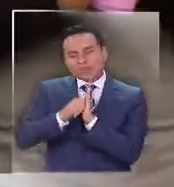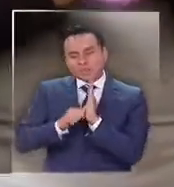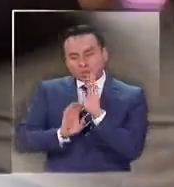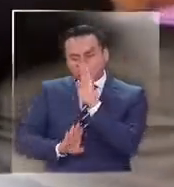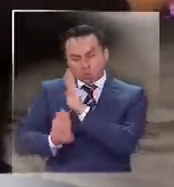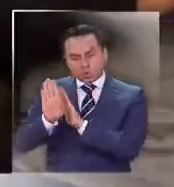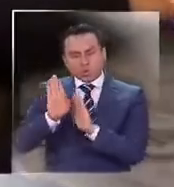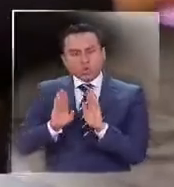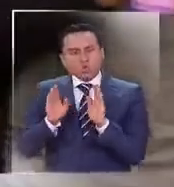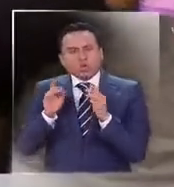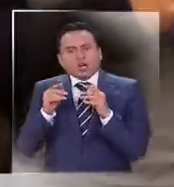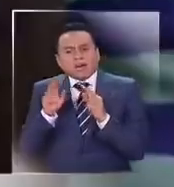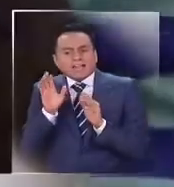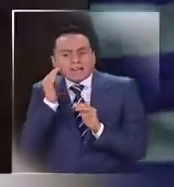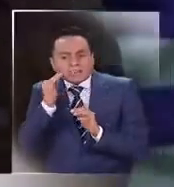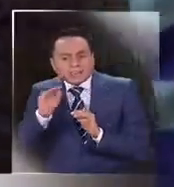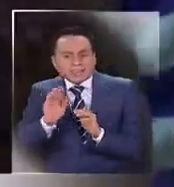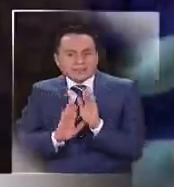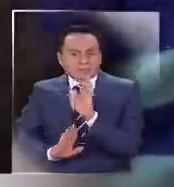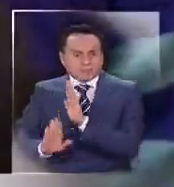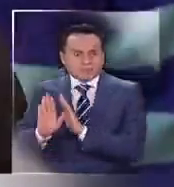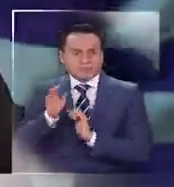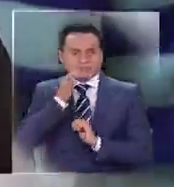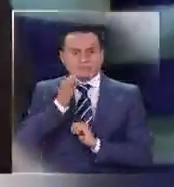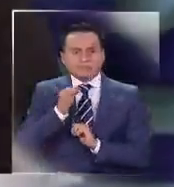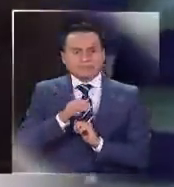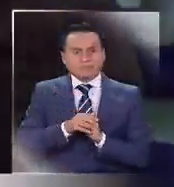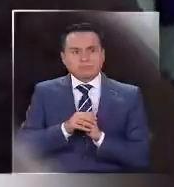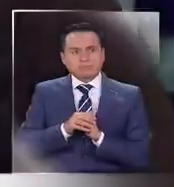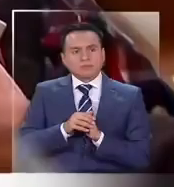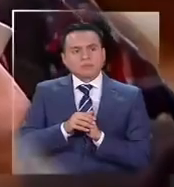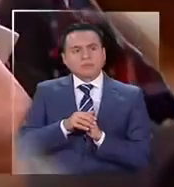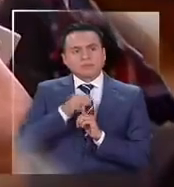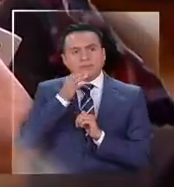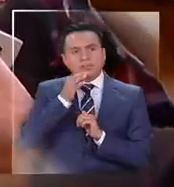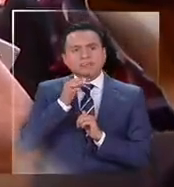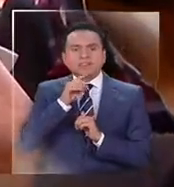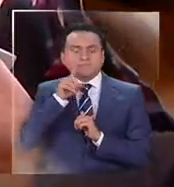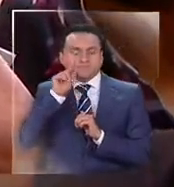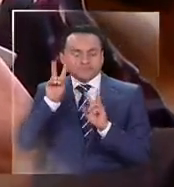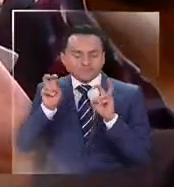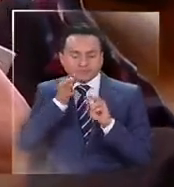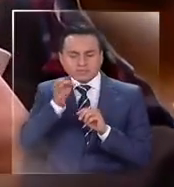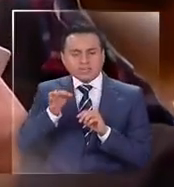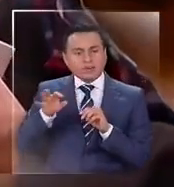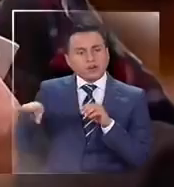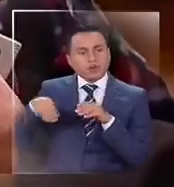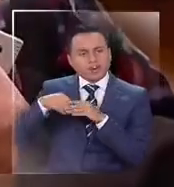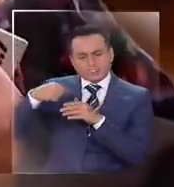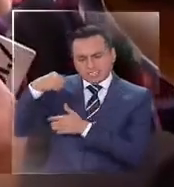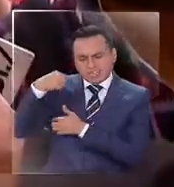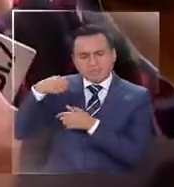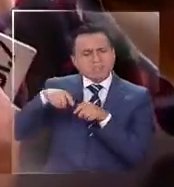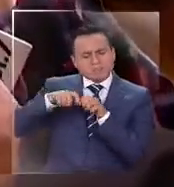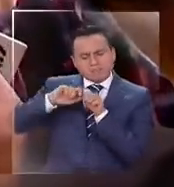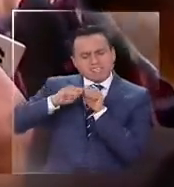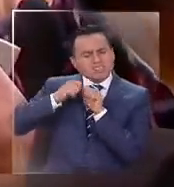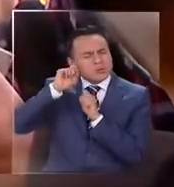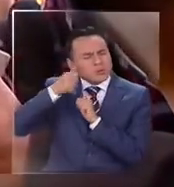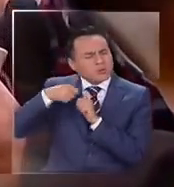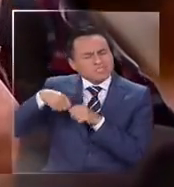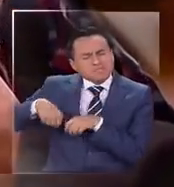cuidó informalmente de las niñas. Ámbar llegaba con herida debajo de la axila, como piñiscones